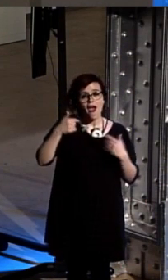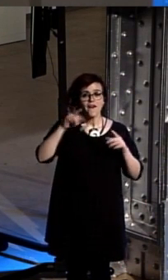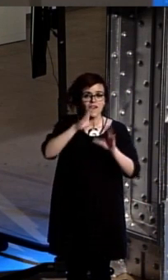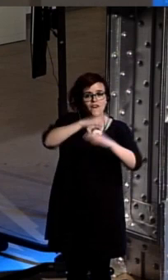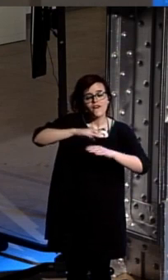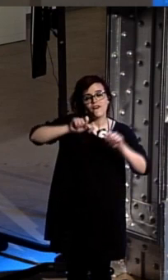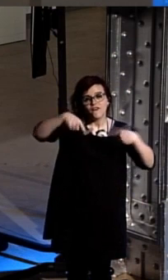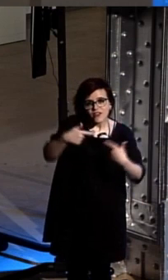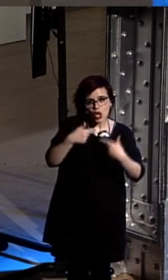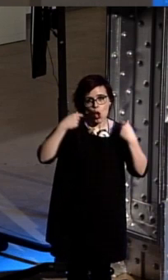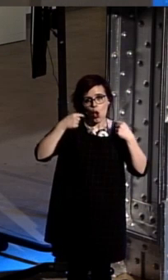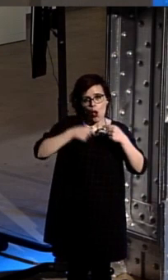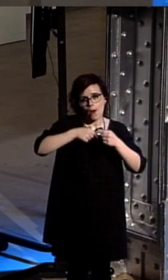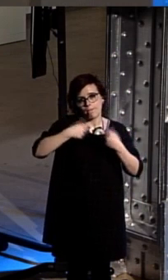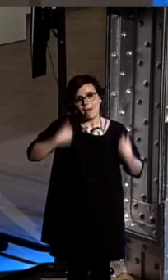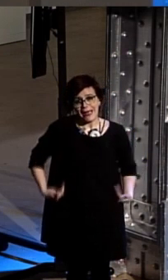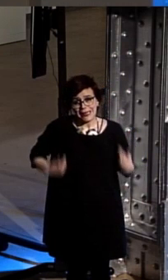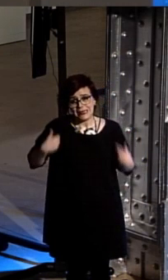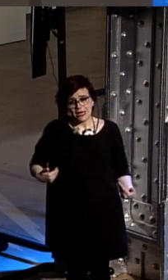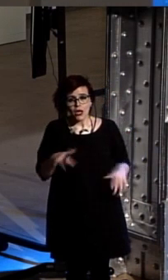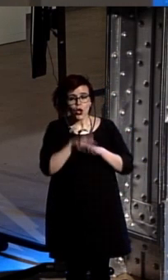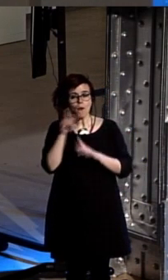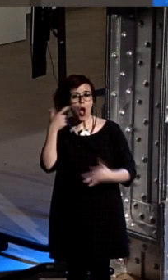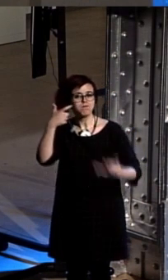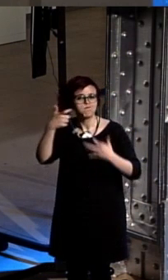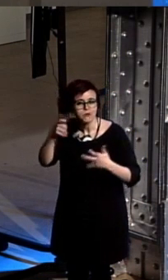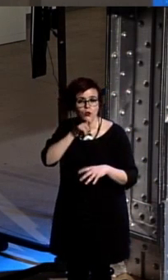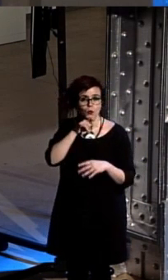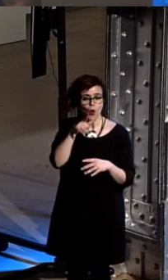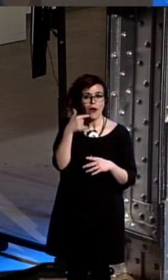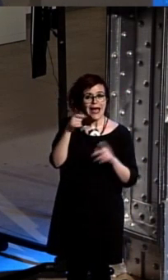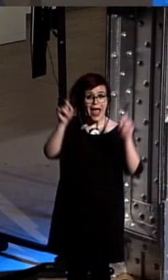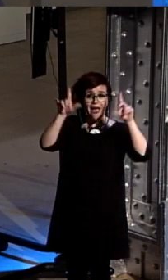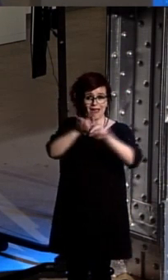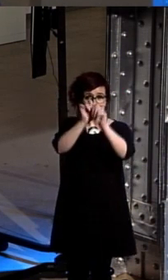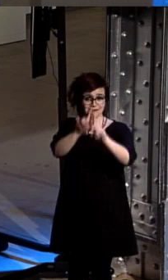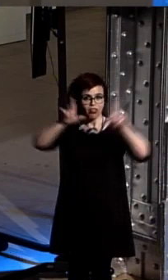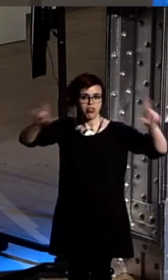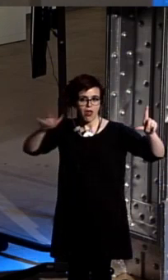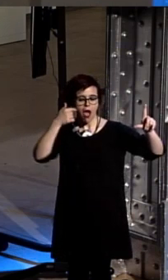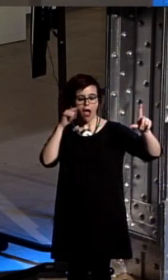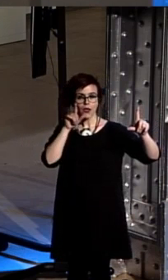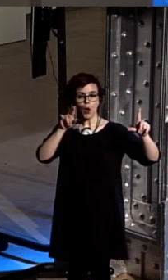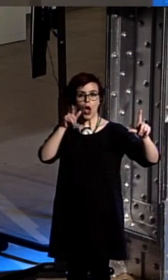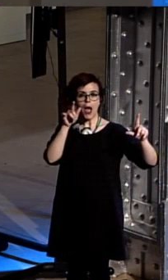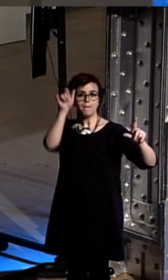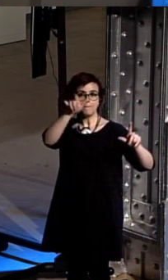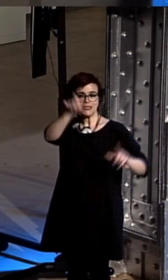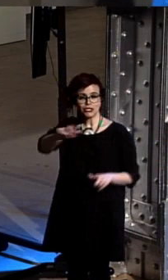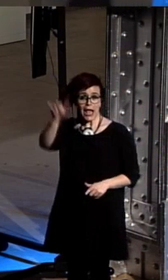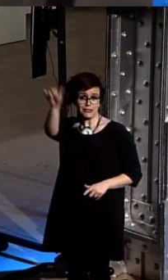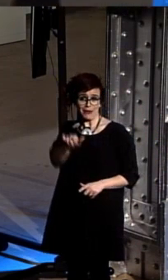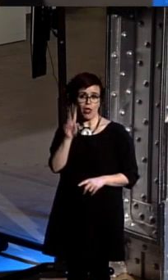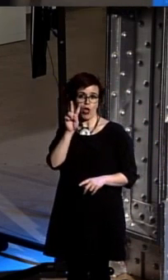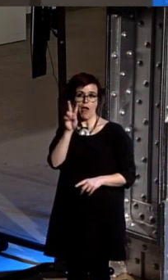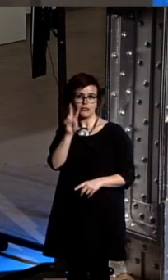adelante. Pero sí que hicieron pruebas respecto al impacto visual de estas escenas claves. Bueno, no sé si lo habéis visto. Bueno, mi hijo